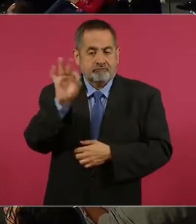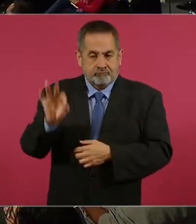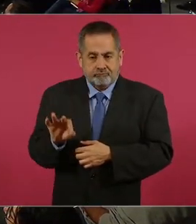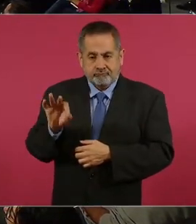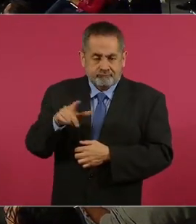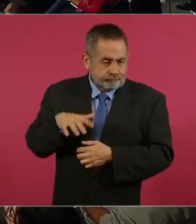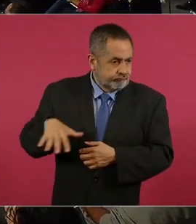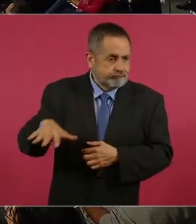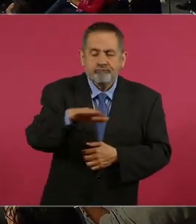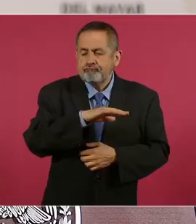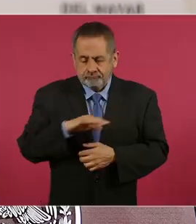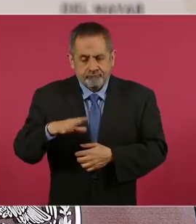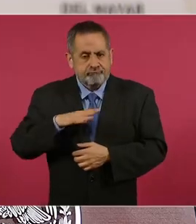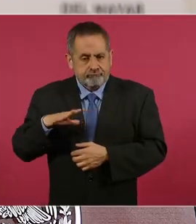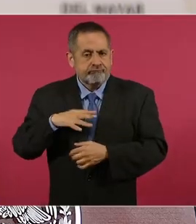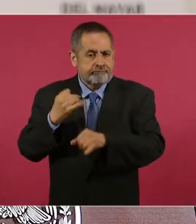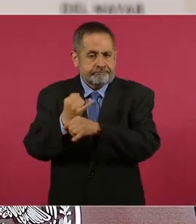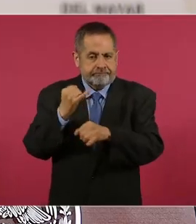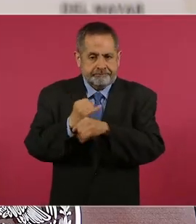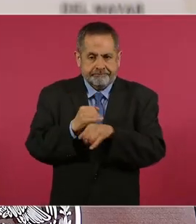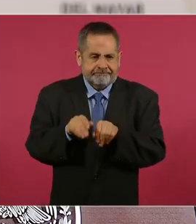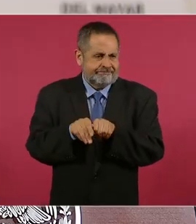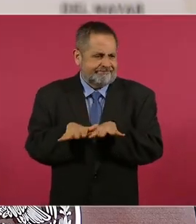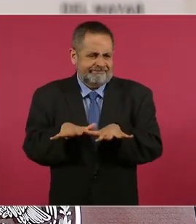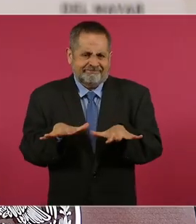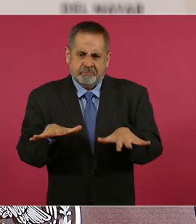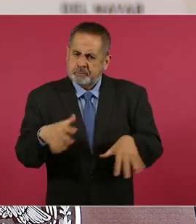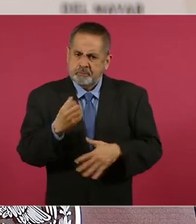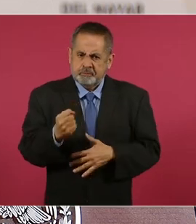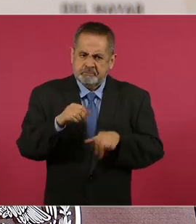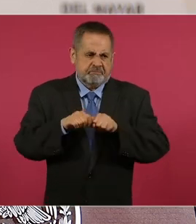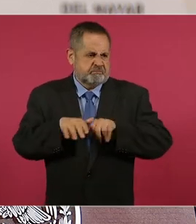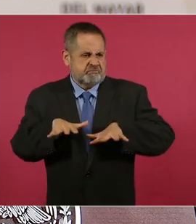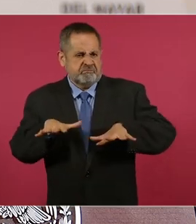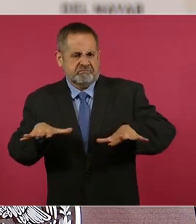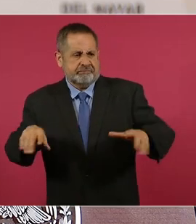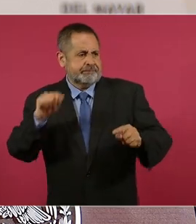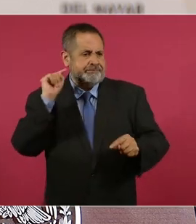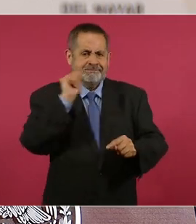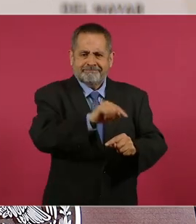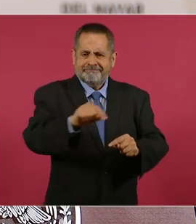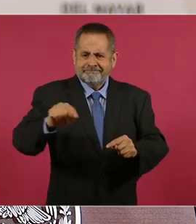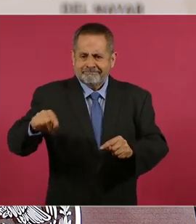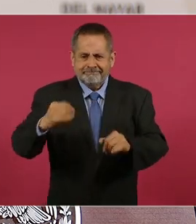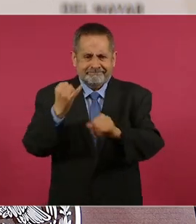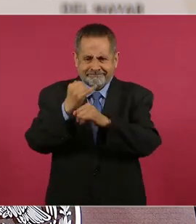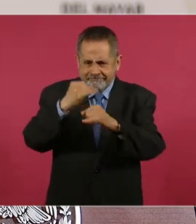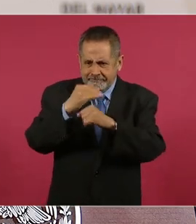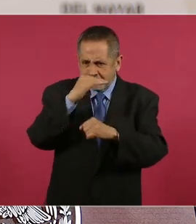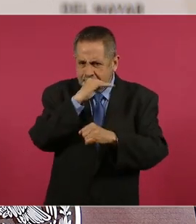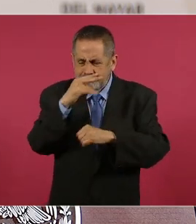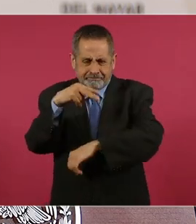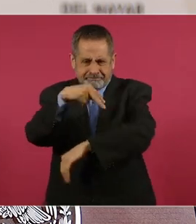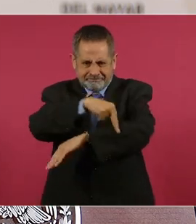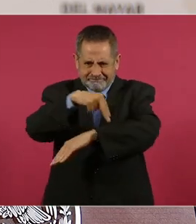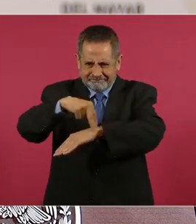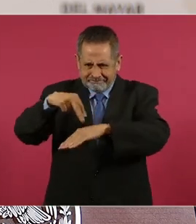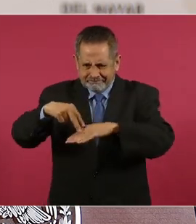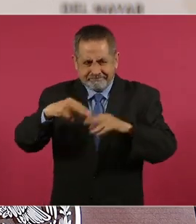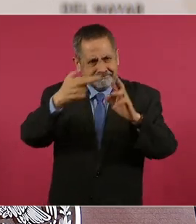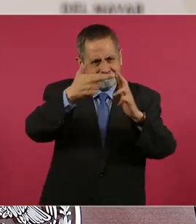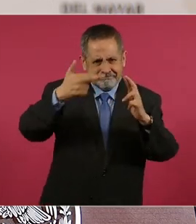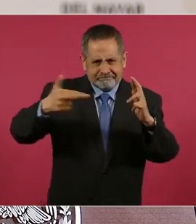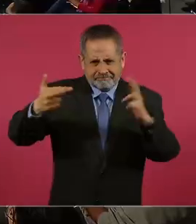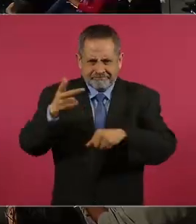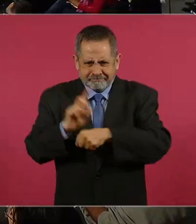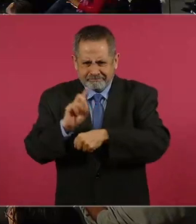95.5% como mínimo. Nuestro despliegue es muy agresivo, tanto de puntos de internet gratuito como de torres. Diarios se están prendiendo torres